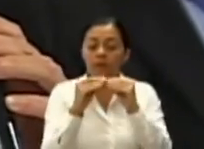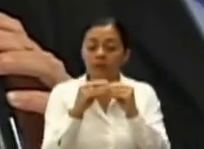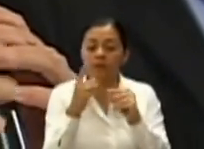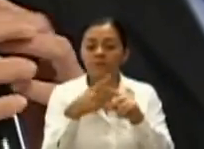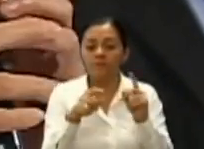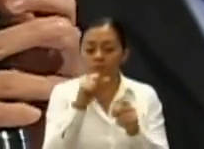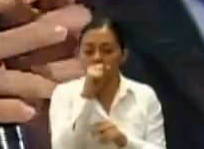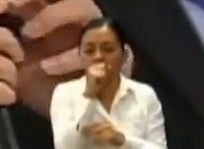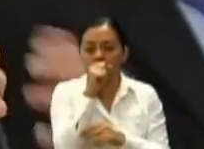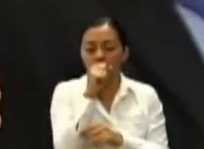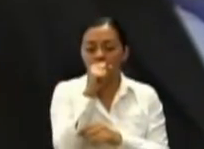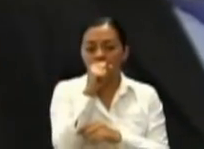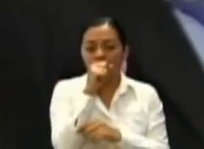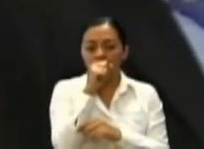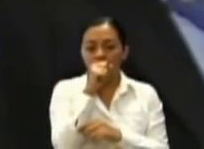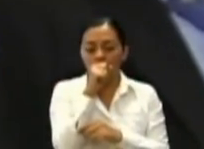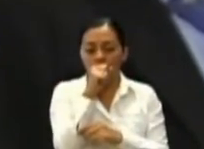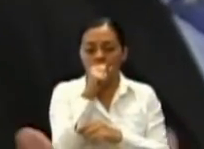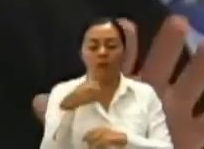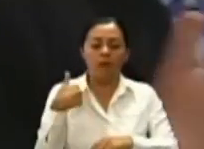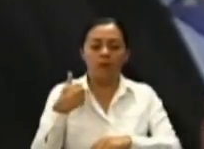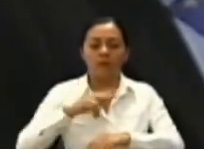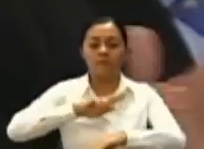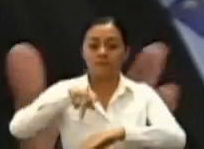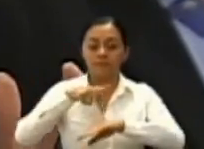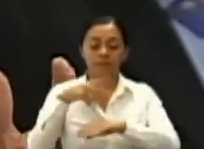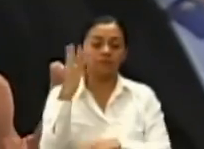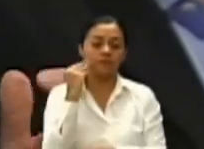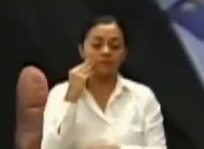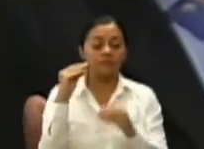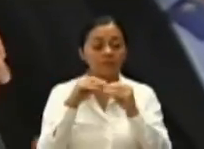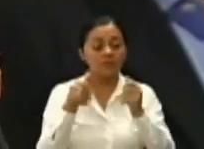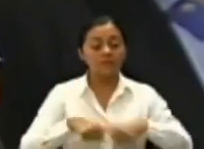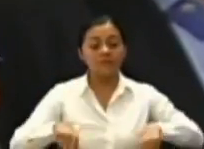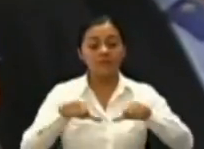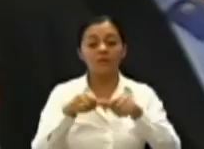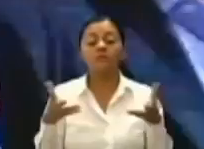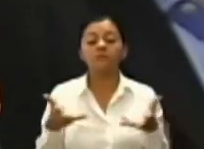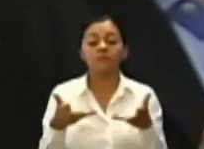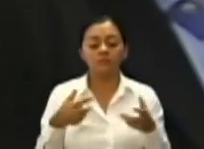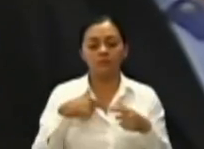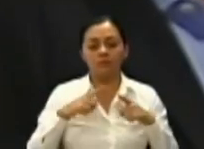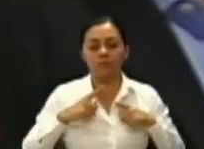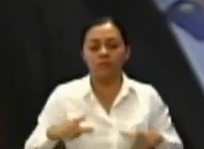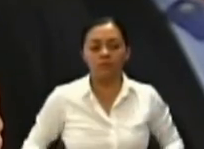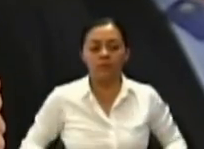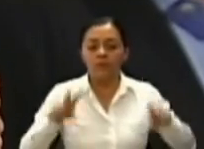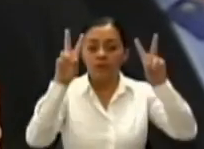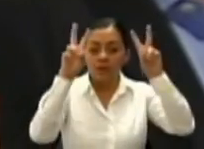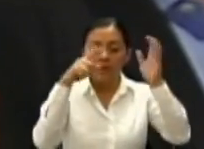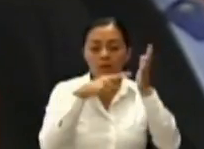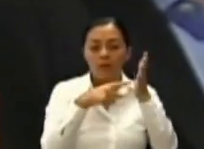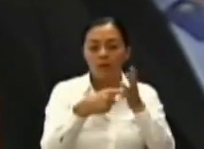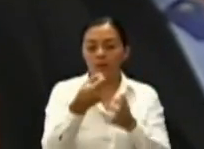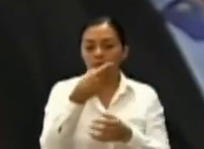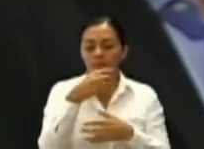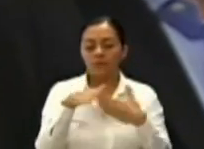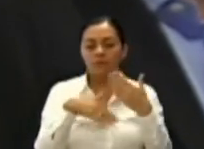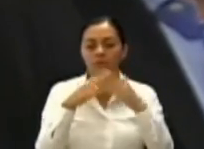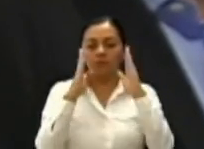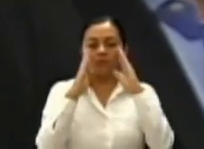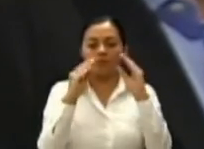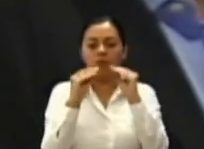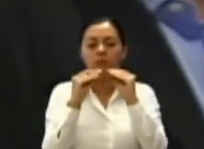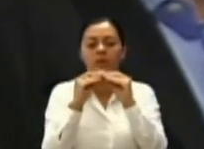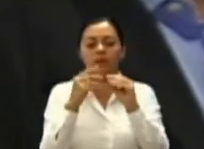a profesionales expertos en las áreas de la salud de la medicina para poder atender a